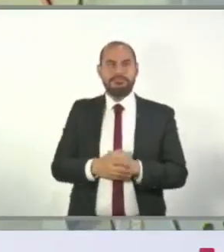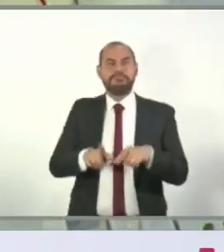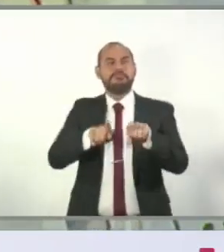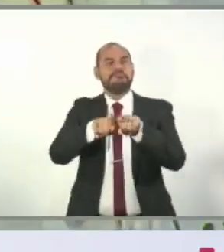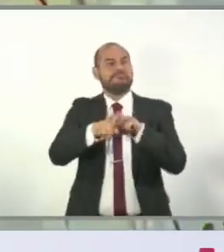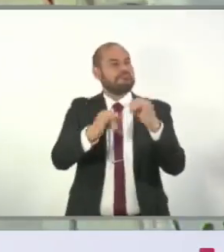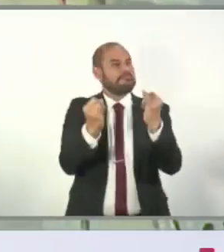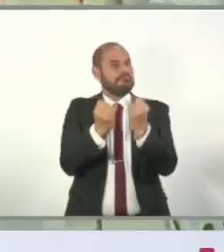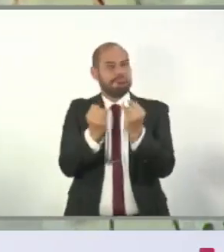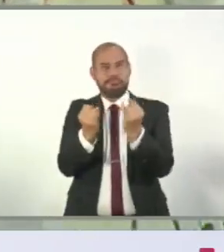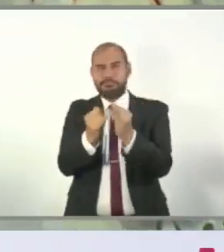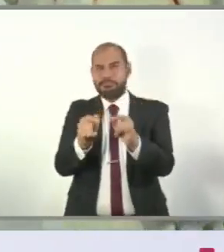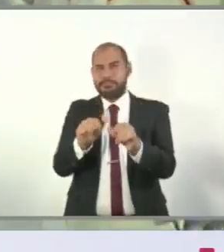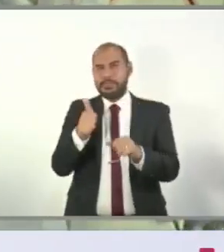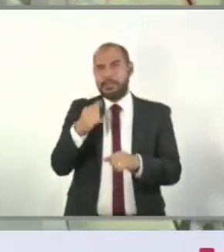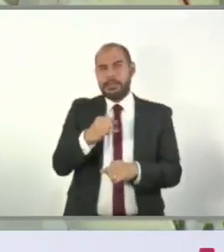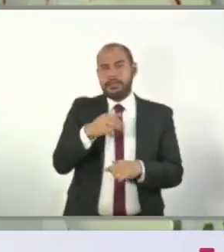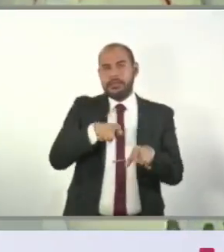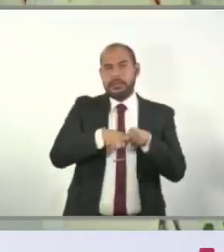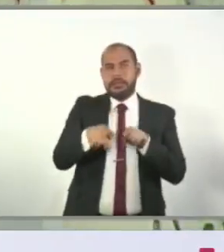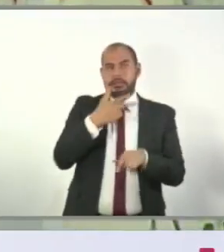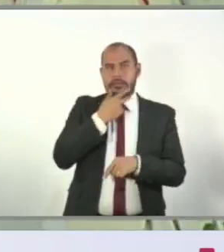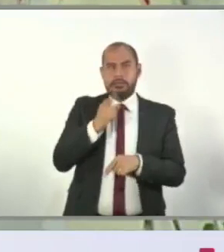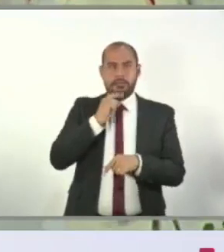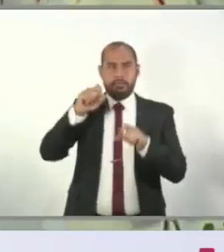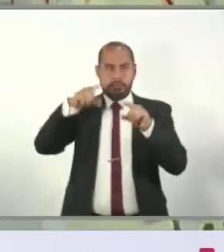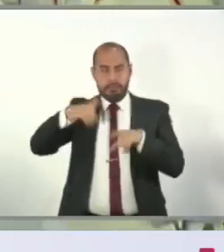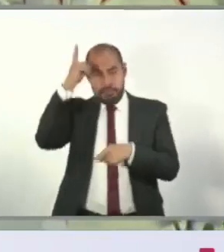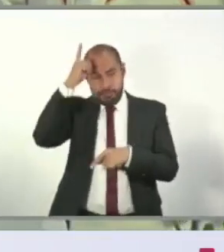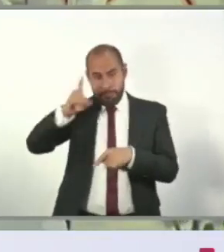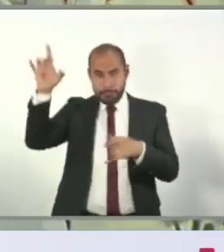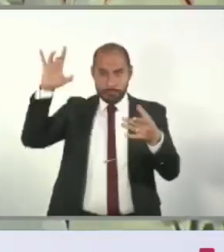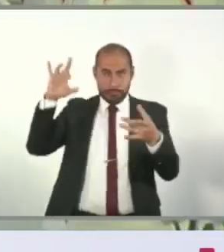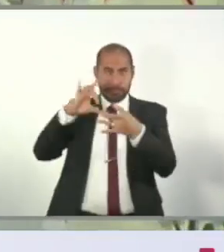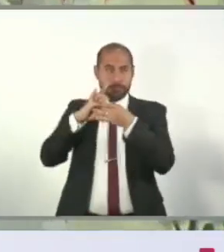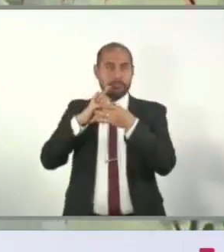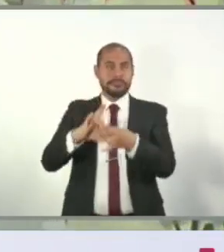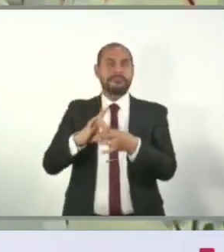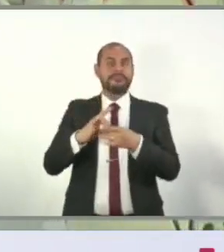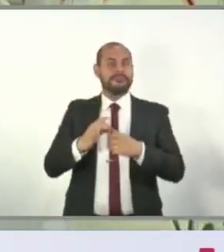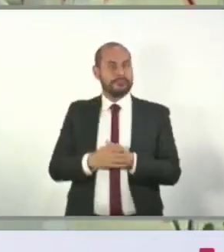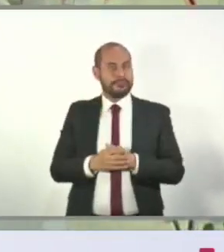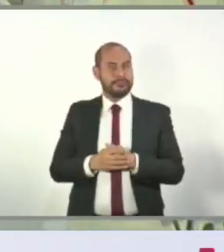hermanos y hermanas de este mismo Dios, dirijámonos